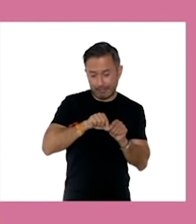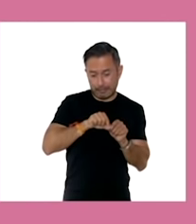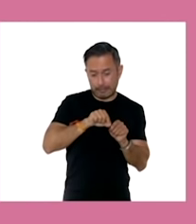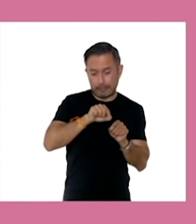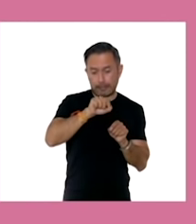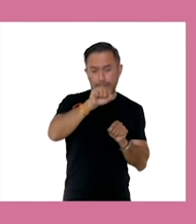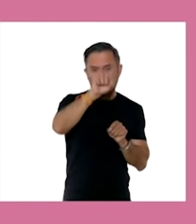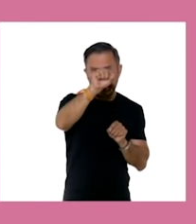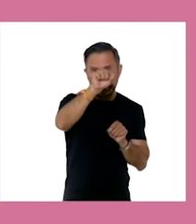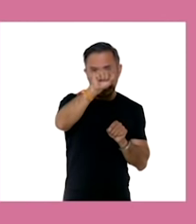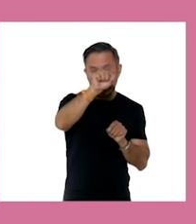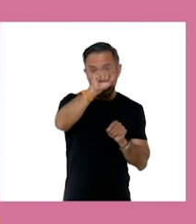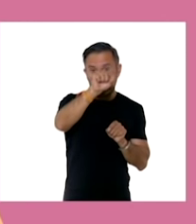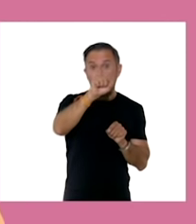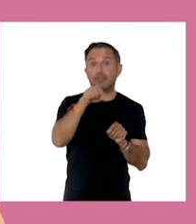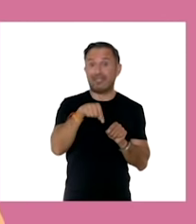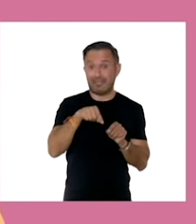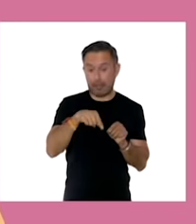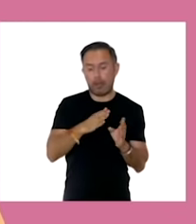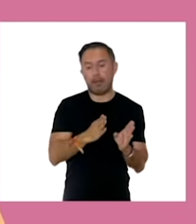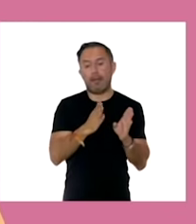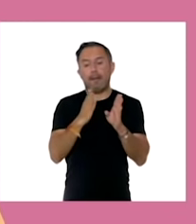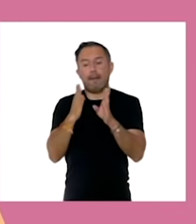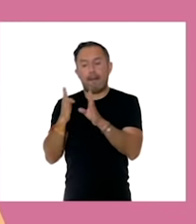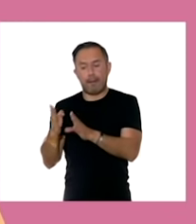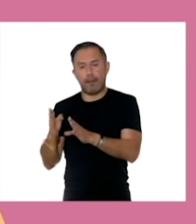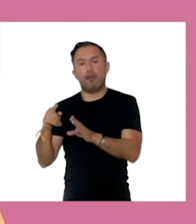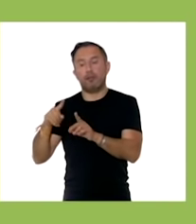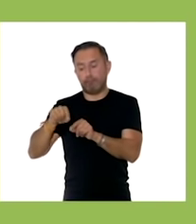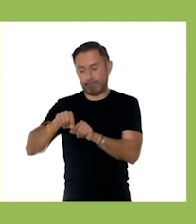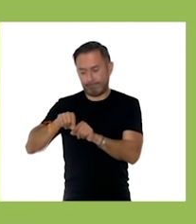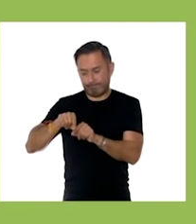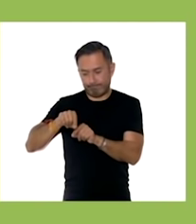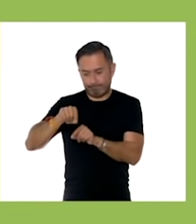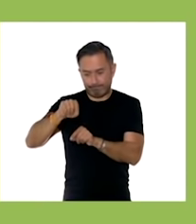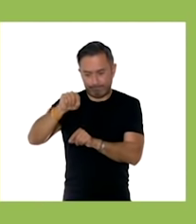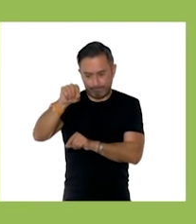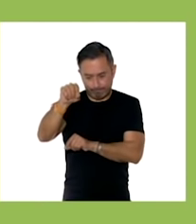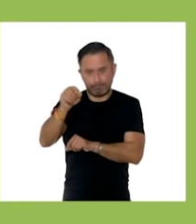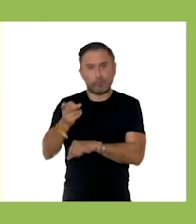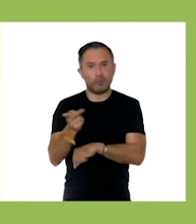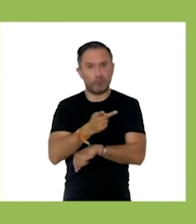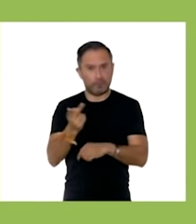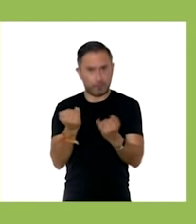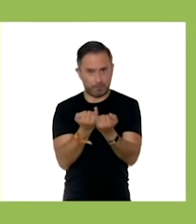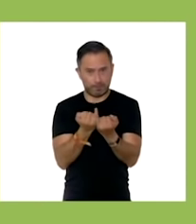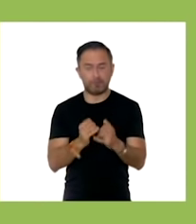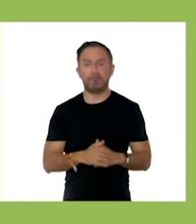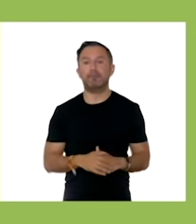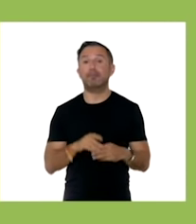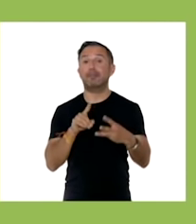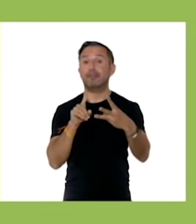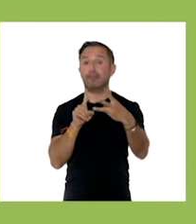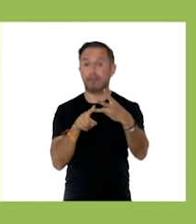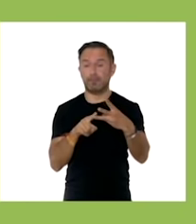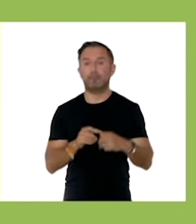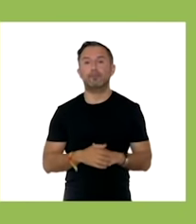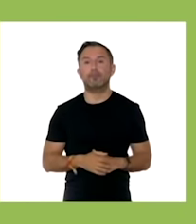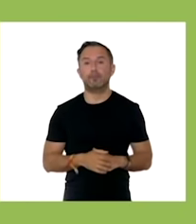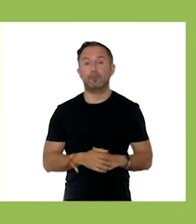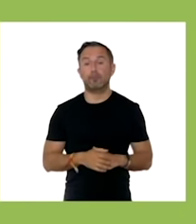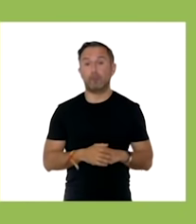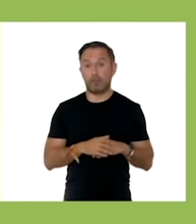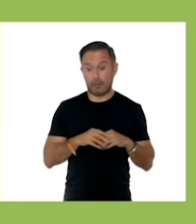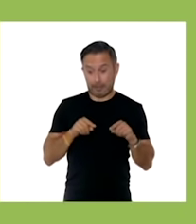arriba. Repite el paso anterior del otro lado de la playera. 3. Traza la línea